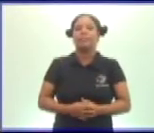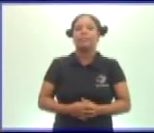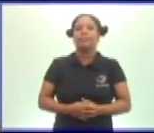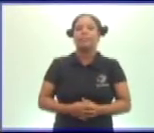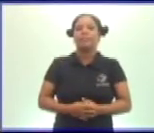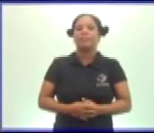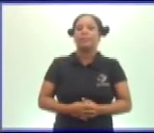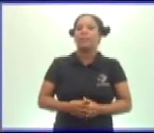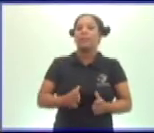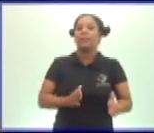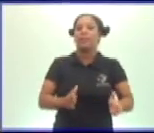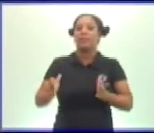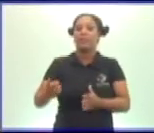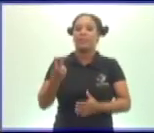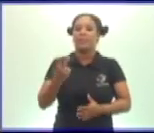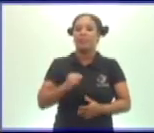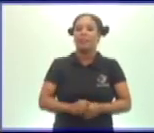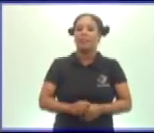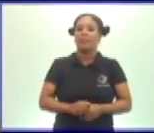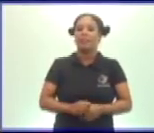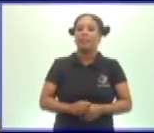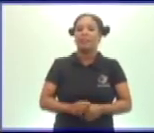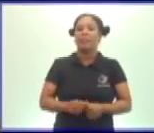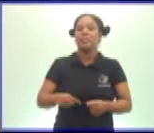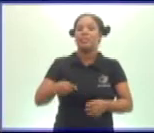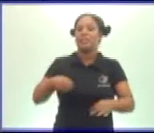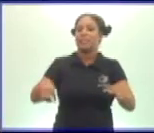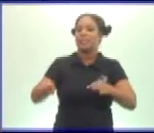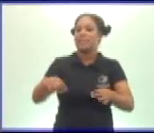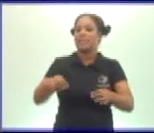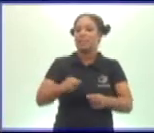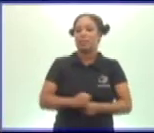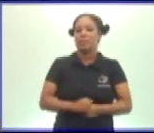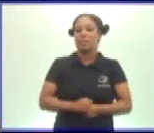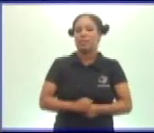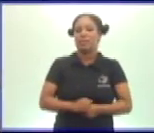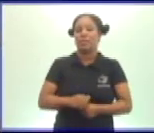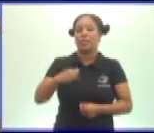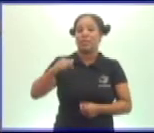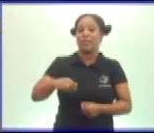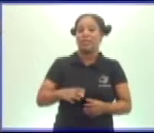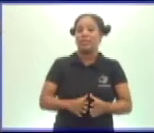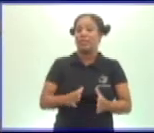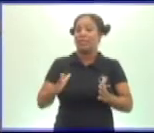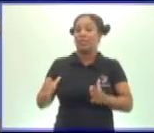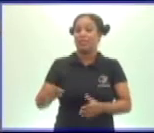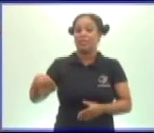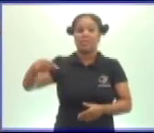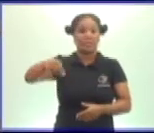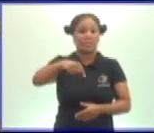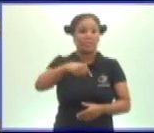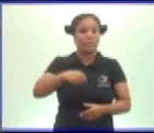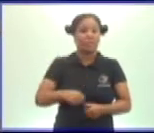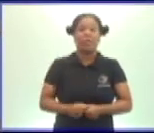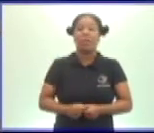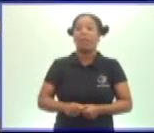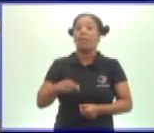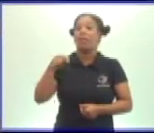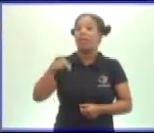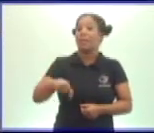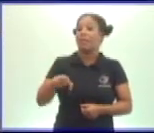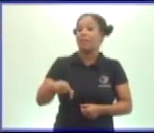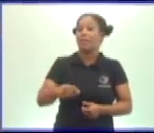que es la fase dispersa. Esa fase dispersa está constituida por